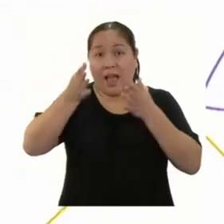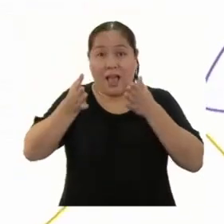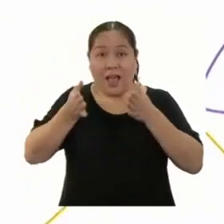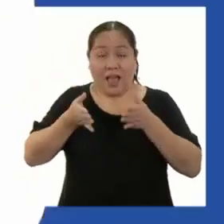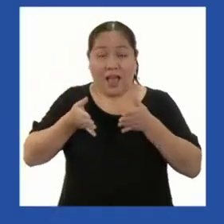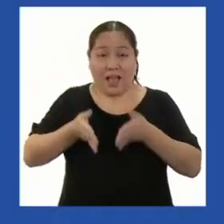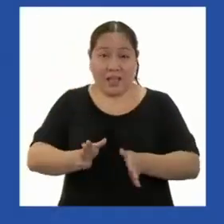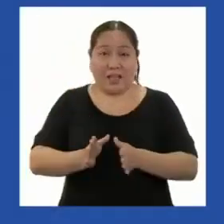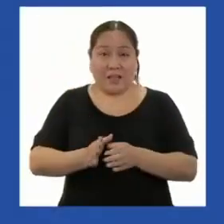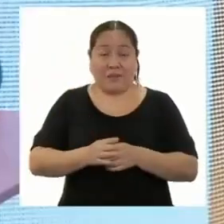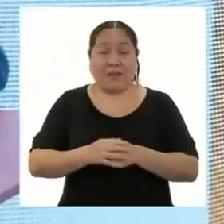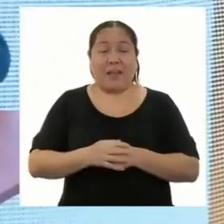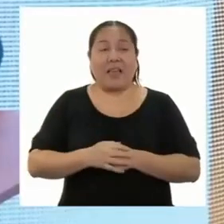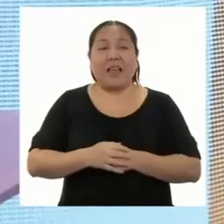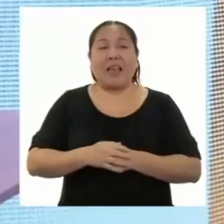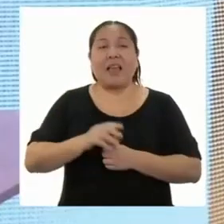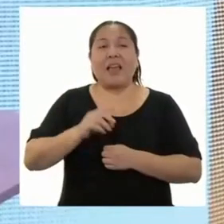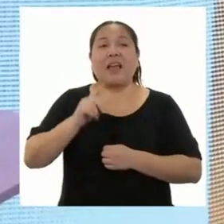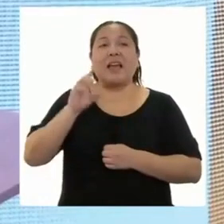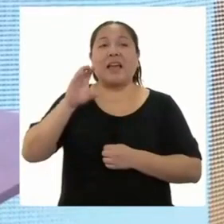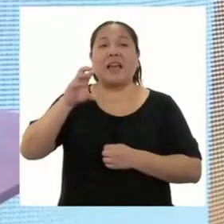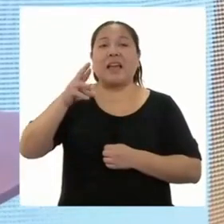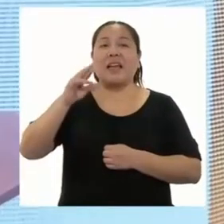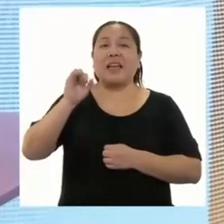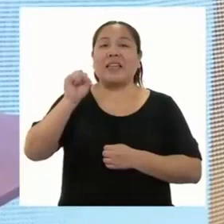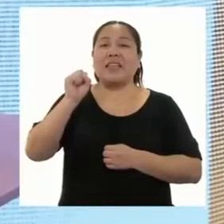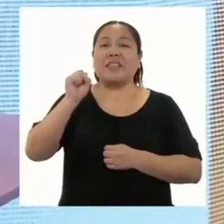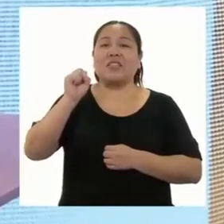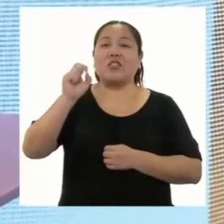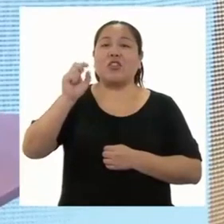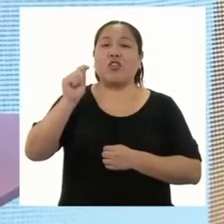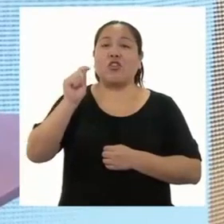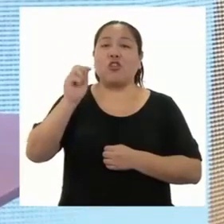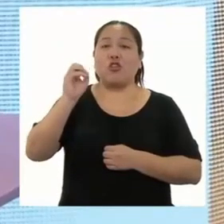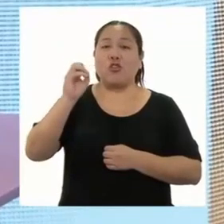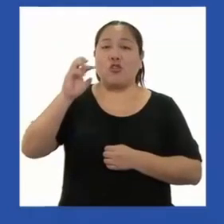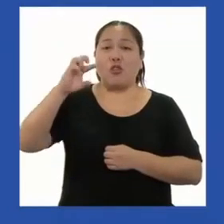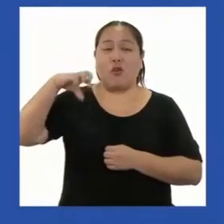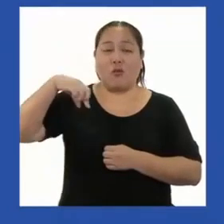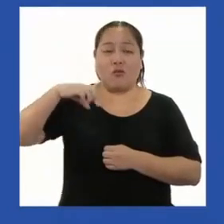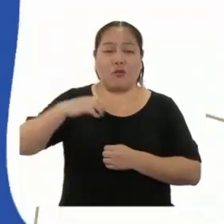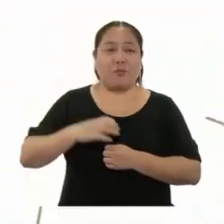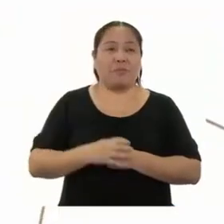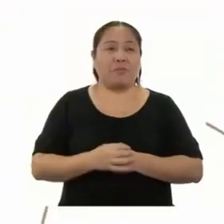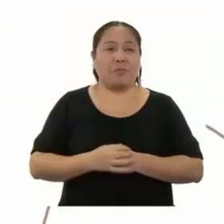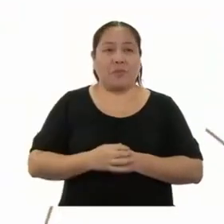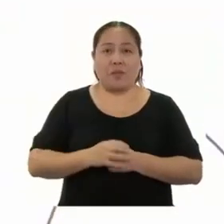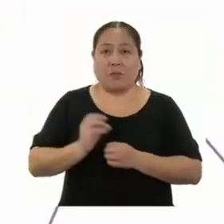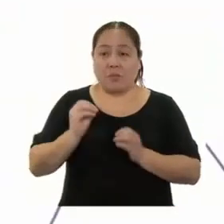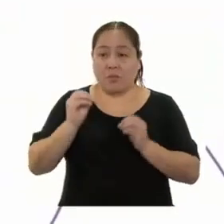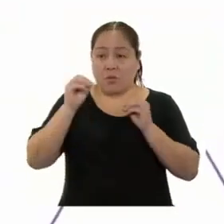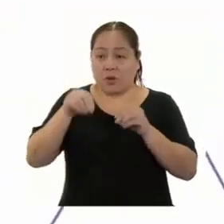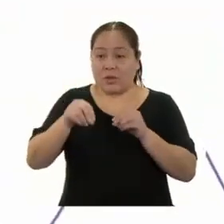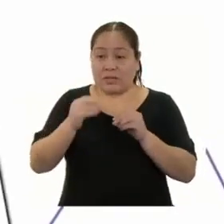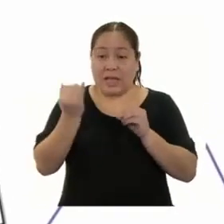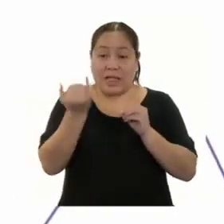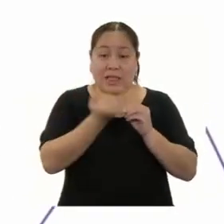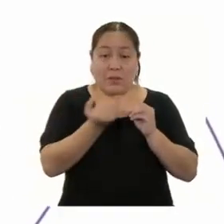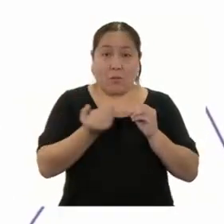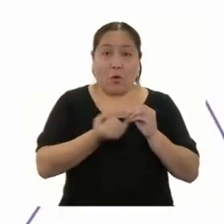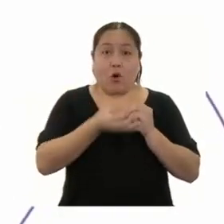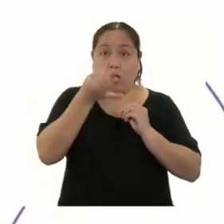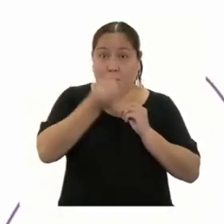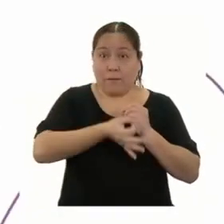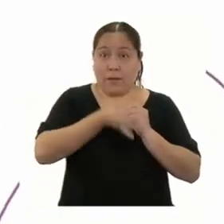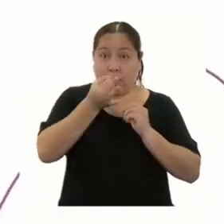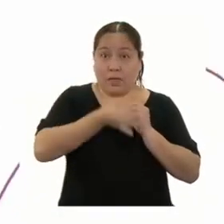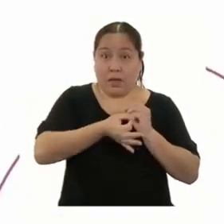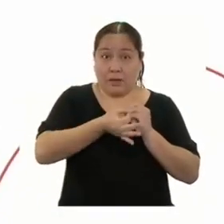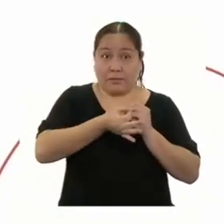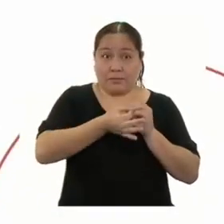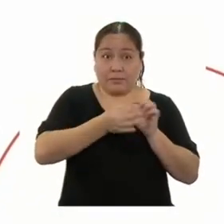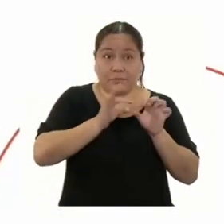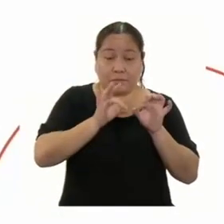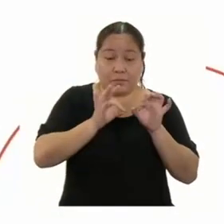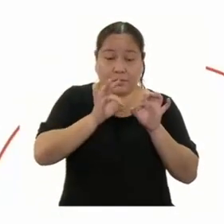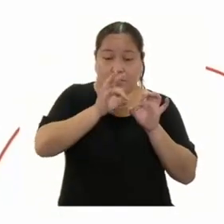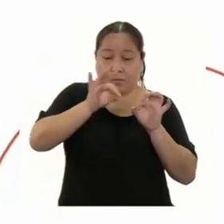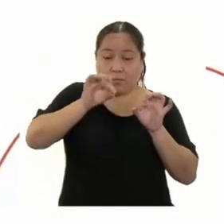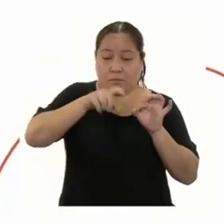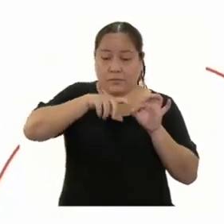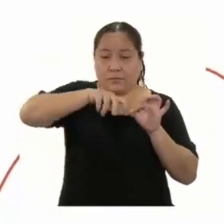de la siguiente manera. En un punto pones el objeto o dibujo original y a través de